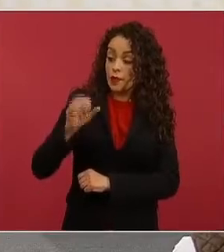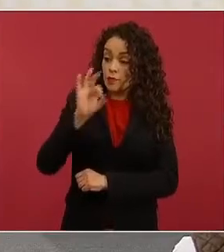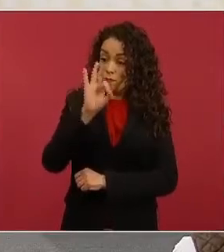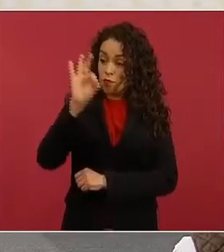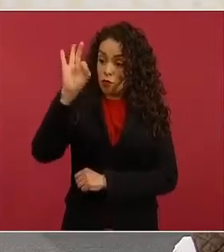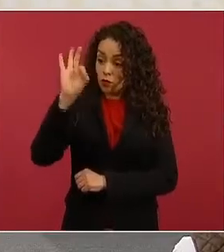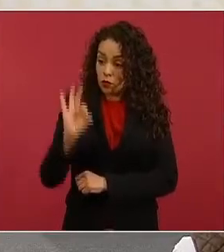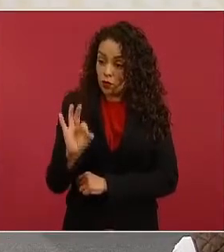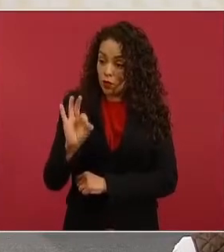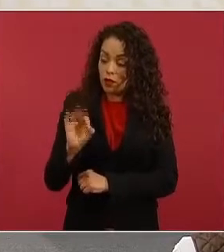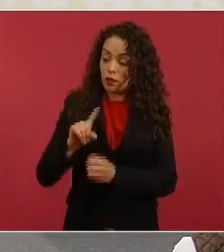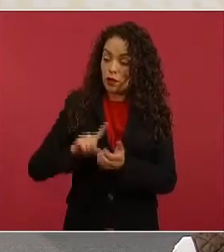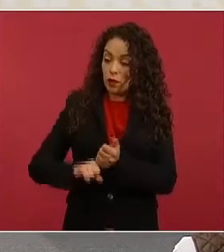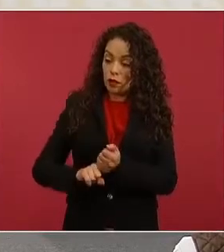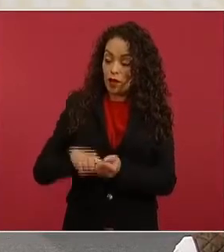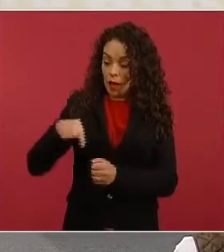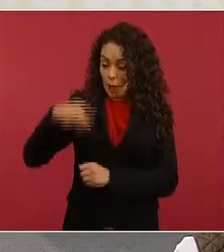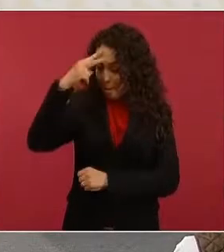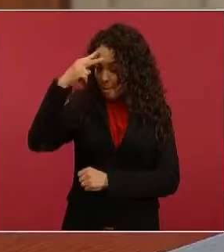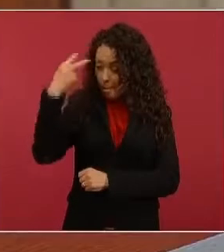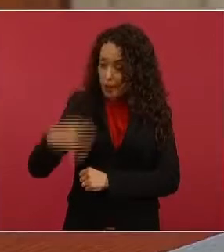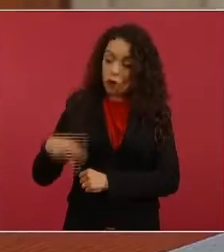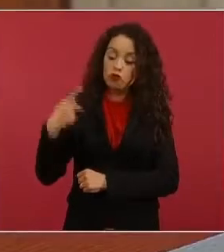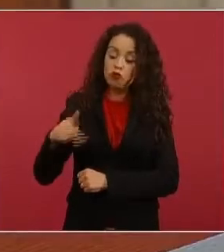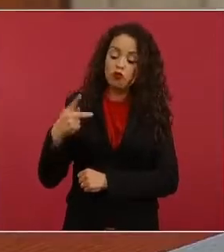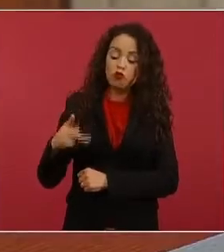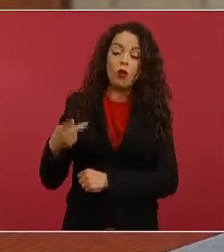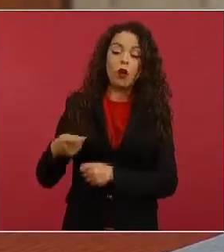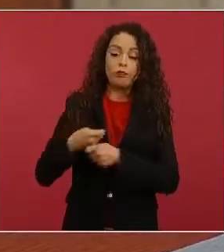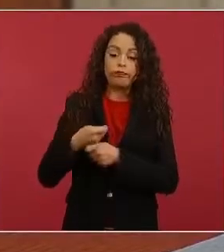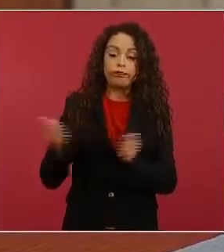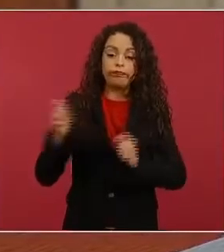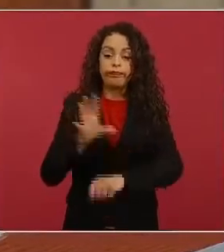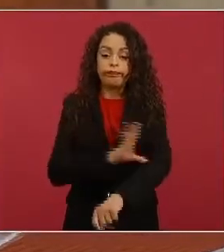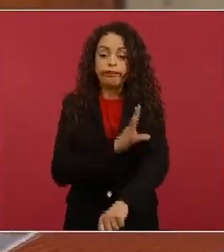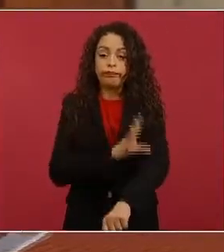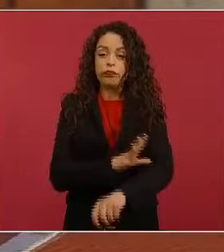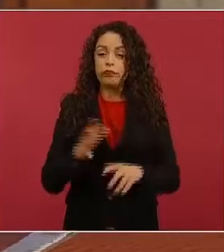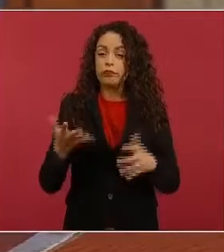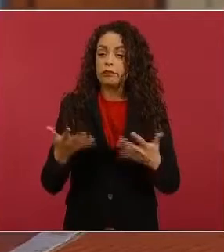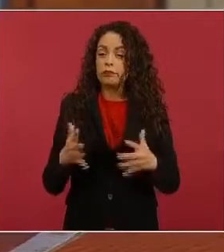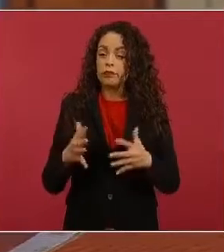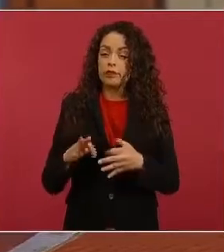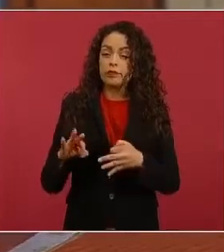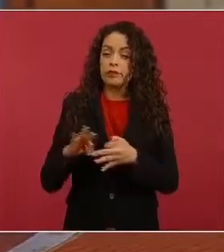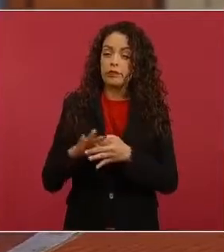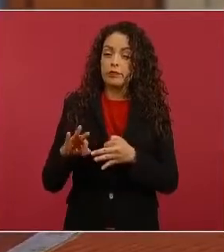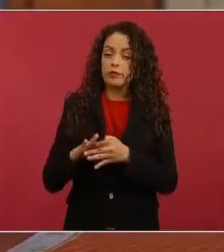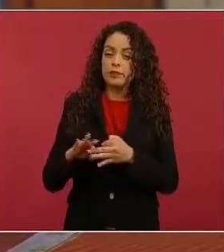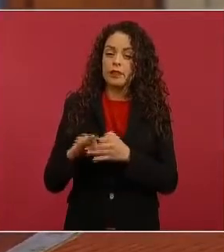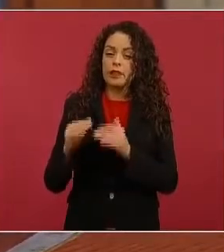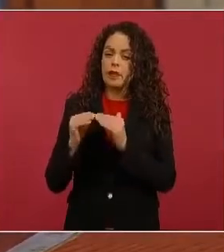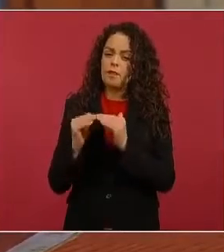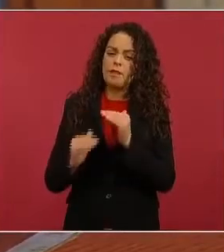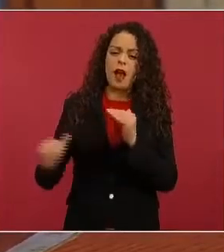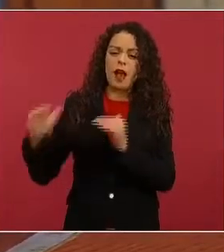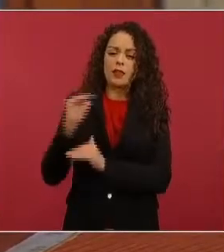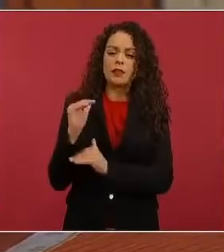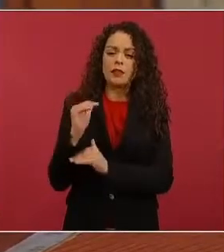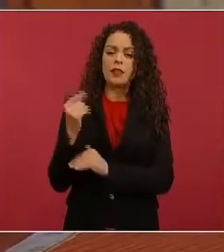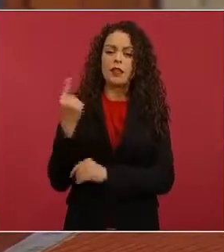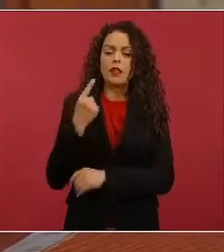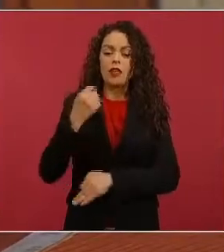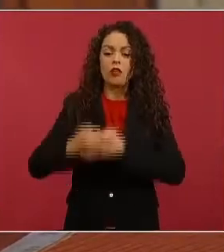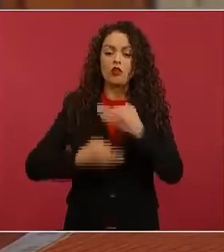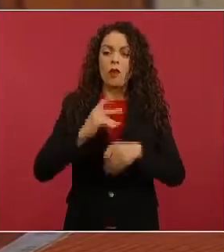46% del mercado eléctrico mexicano representa un volumen de generación superior al de todos